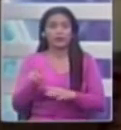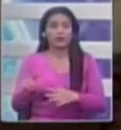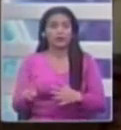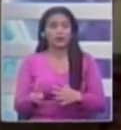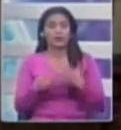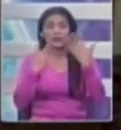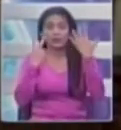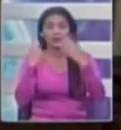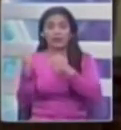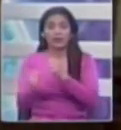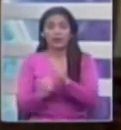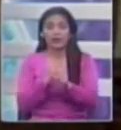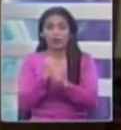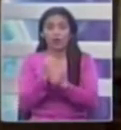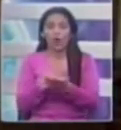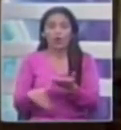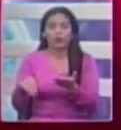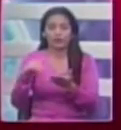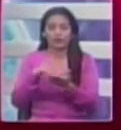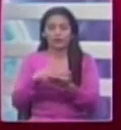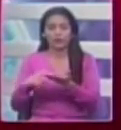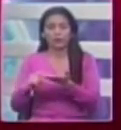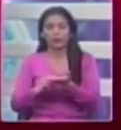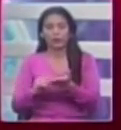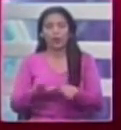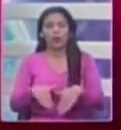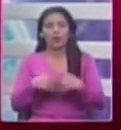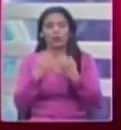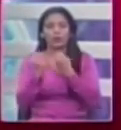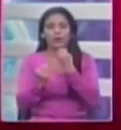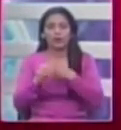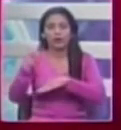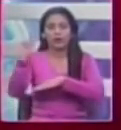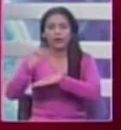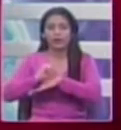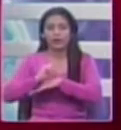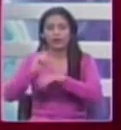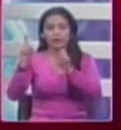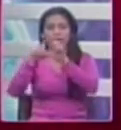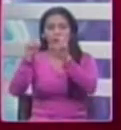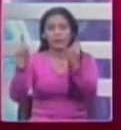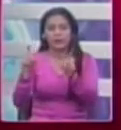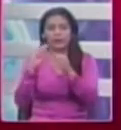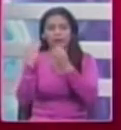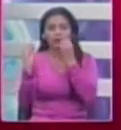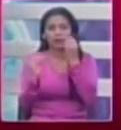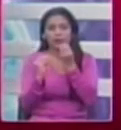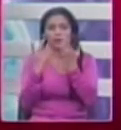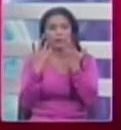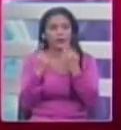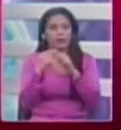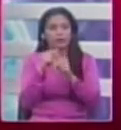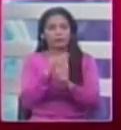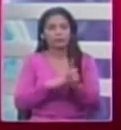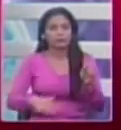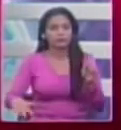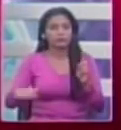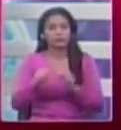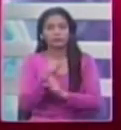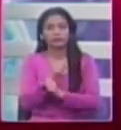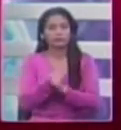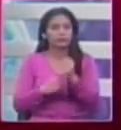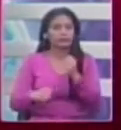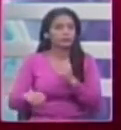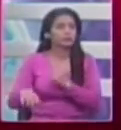Busca un enfoque más hacia qué pueden hacer los gerentes, qué pueden hacer las empresas frente a un determinado entorno, ¿no? Este año, como